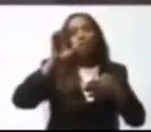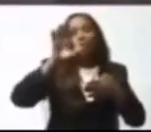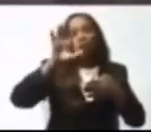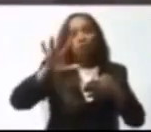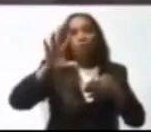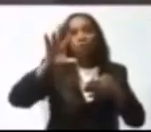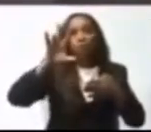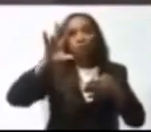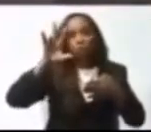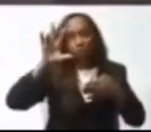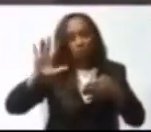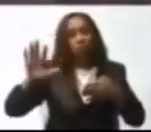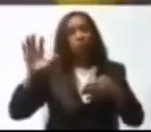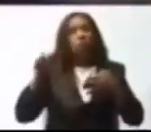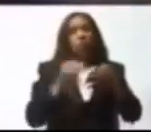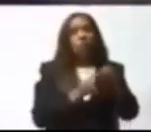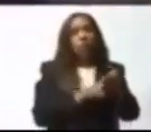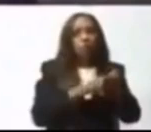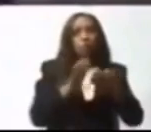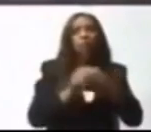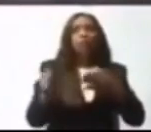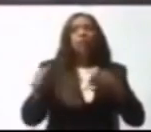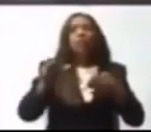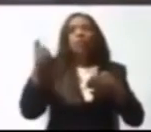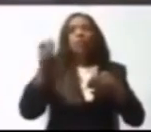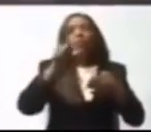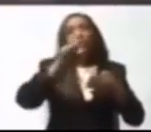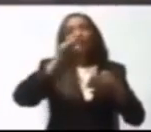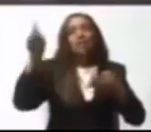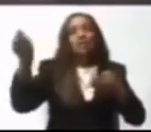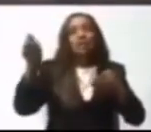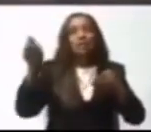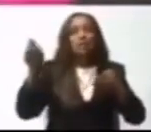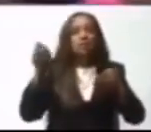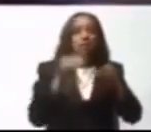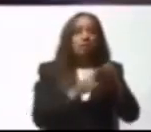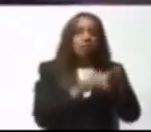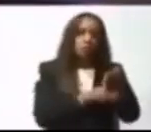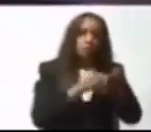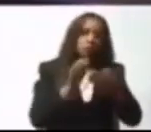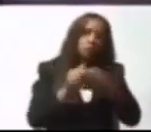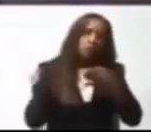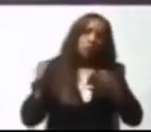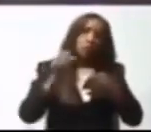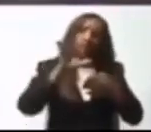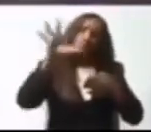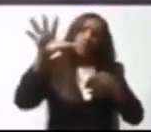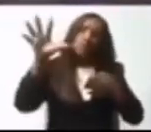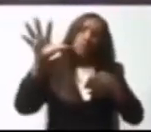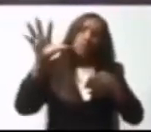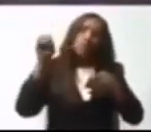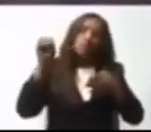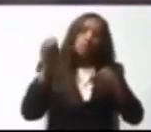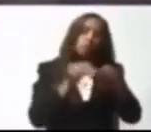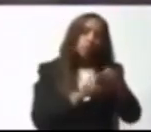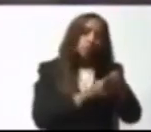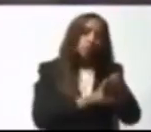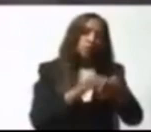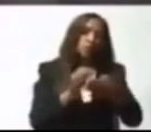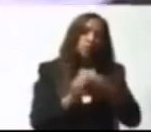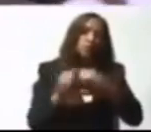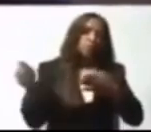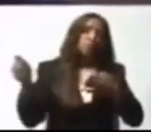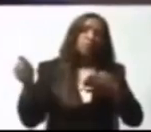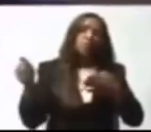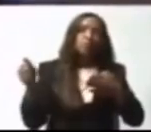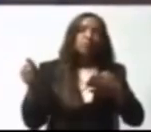18 100 millones el 19 250 millones de dólares el 20 80 millones de